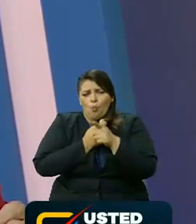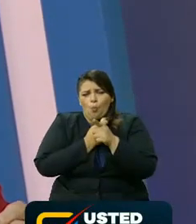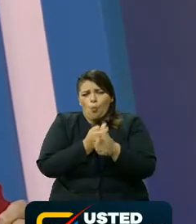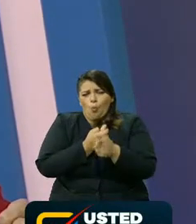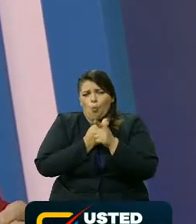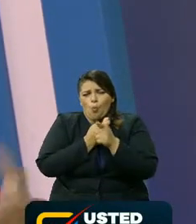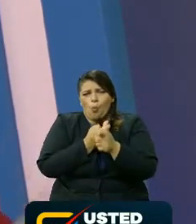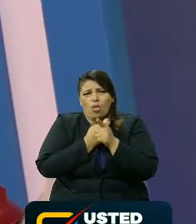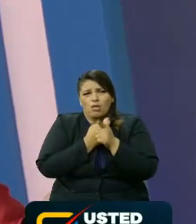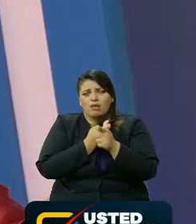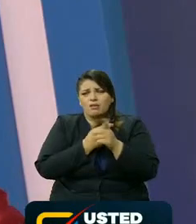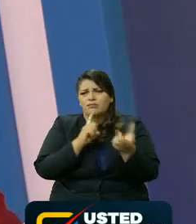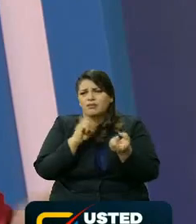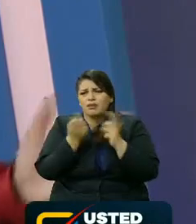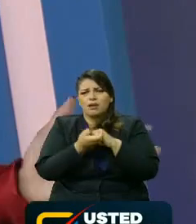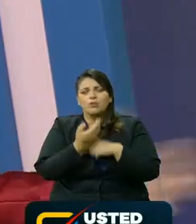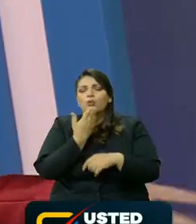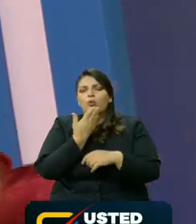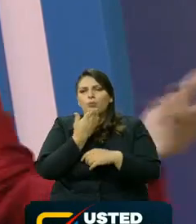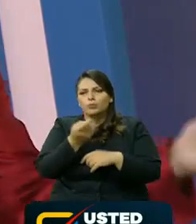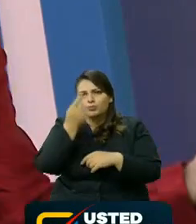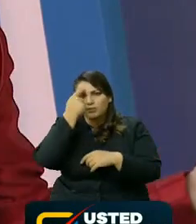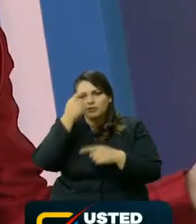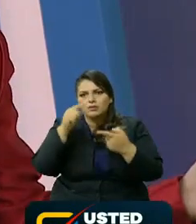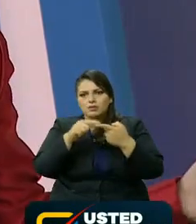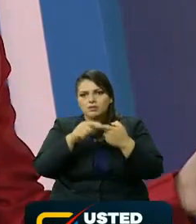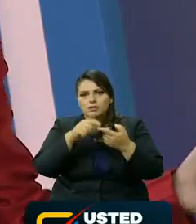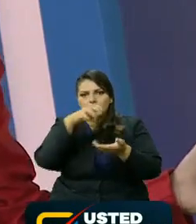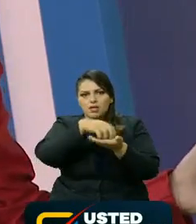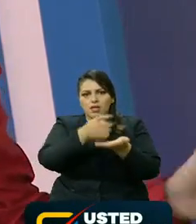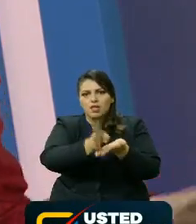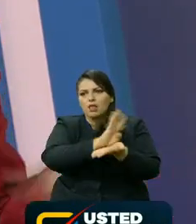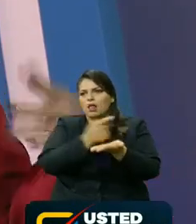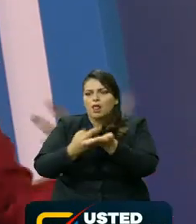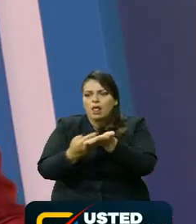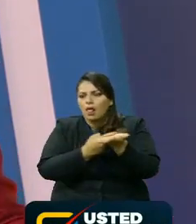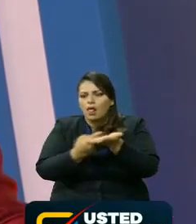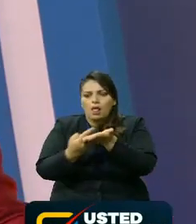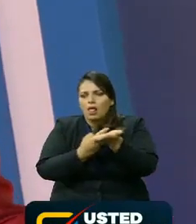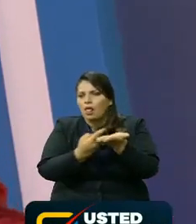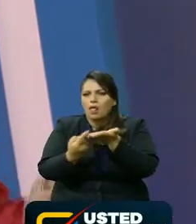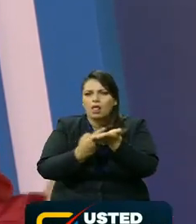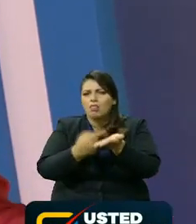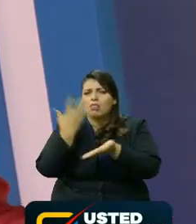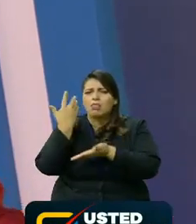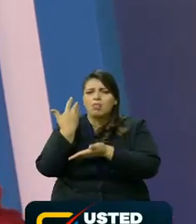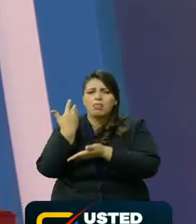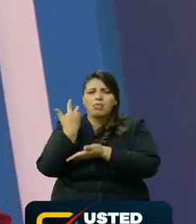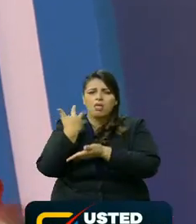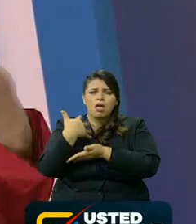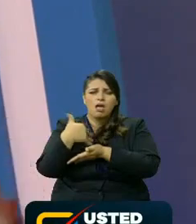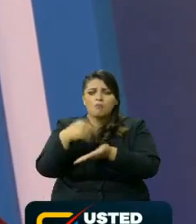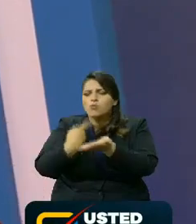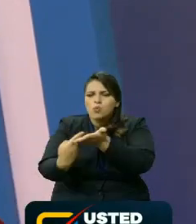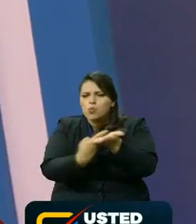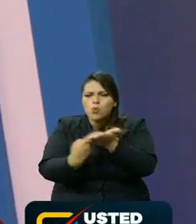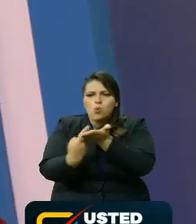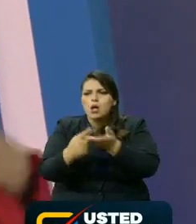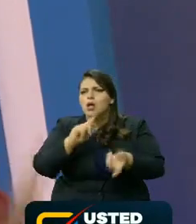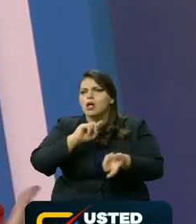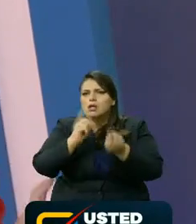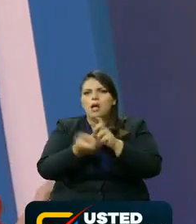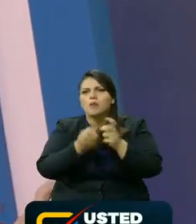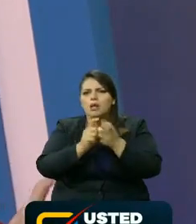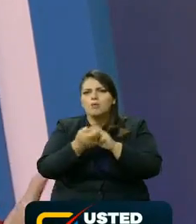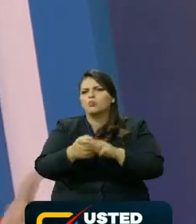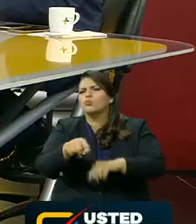los cambios. ¿Qué es lo más rápido? Asamblea Constituyente se tomaría mucho tiempo. Tal vez otras reformas urgentes, consulta popular. ¿Qué es lo